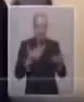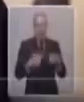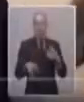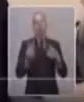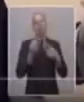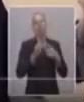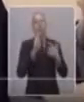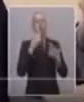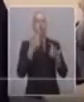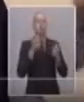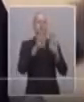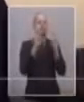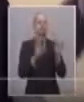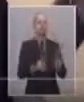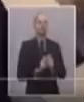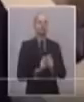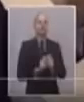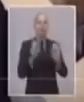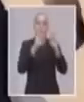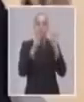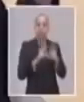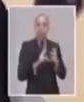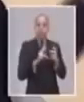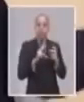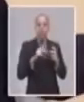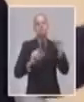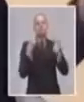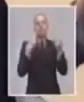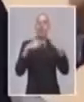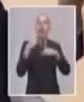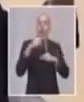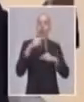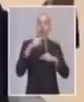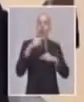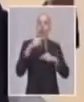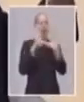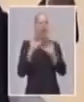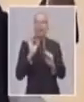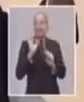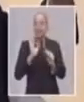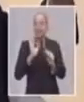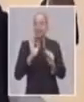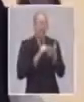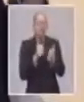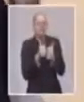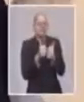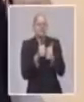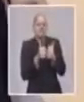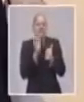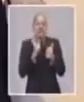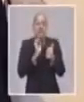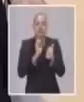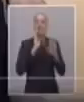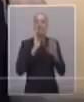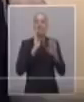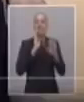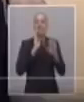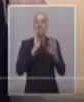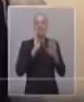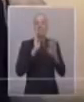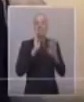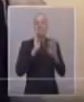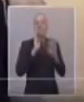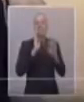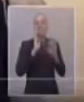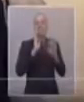quien tenga presencia en las redes sociales va ganando la mente y el corazón de los seres humanos. ¡Ay!